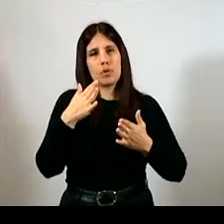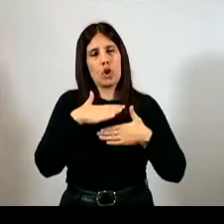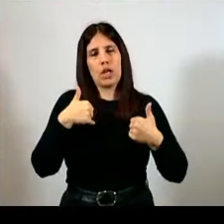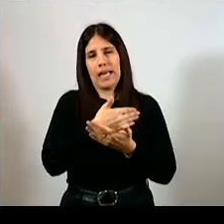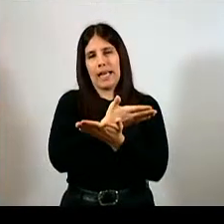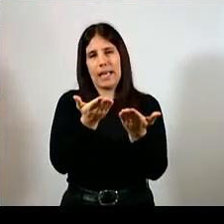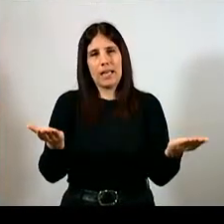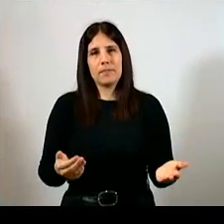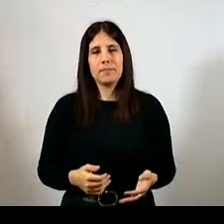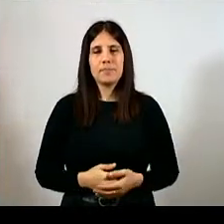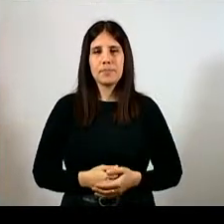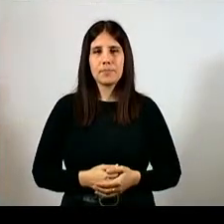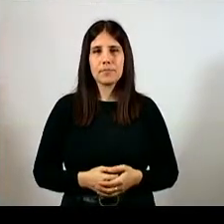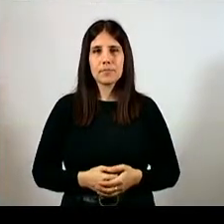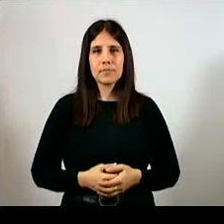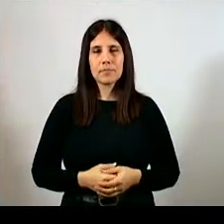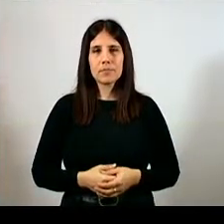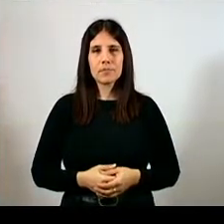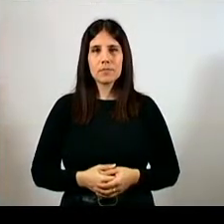quieren realizar alguna pregunta.